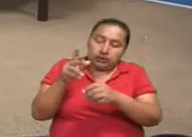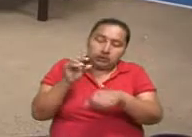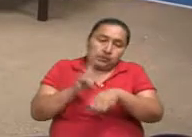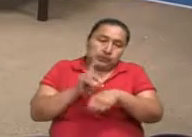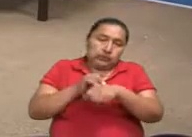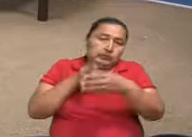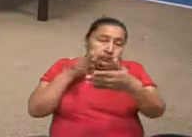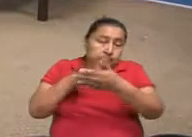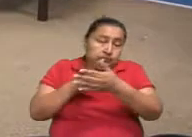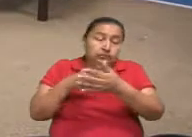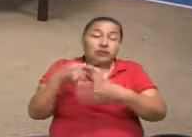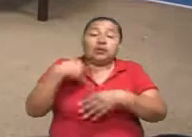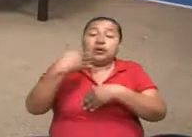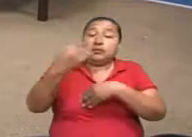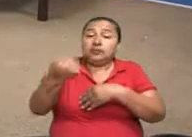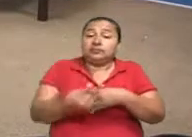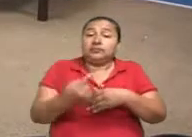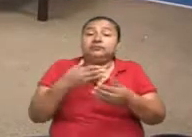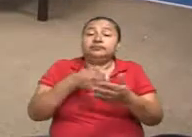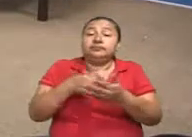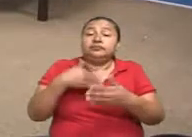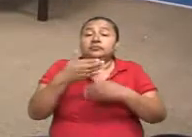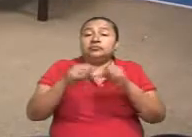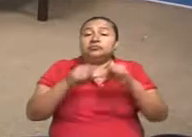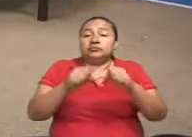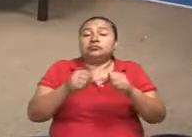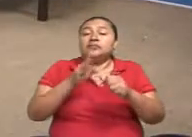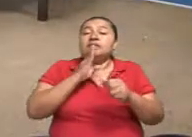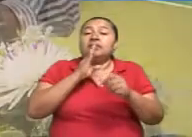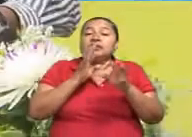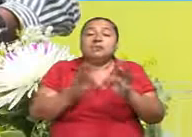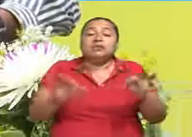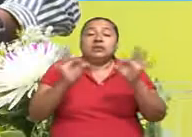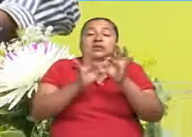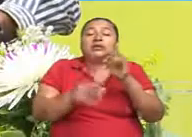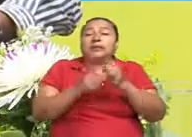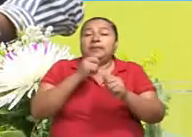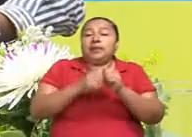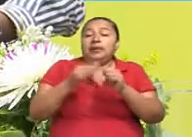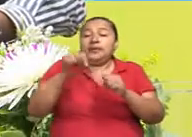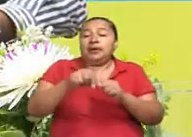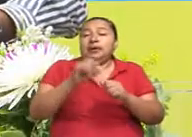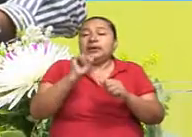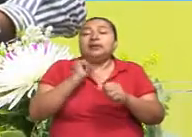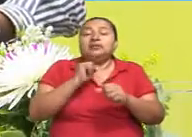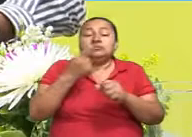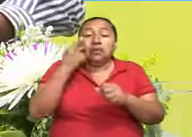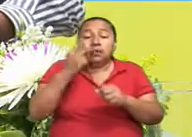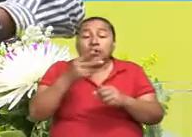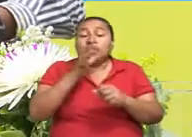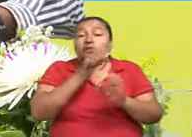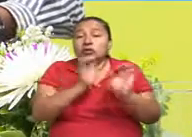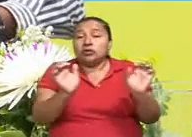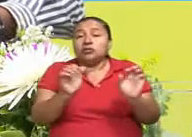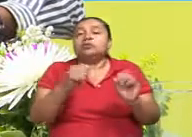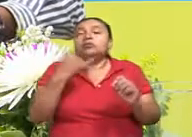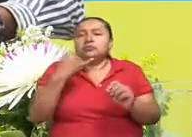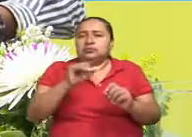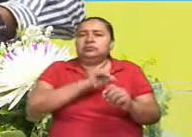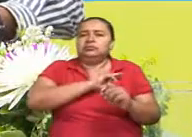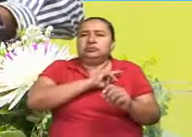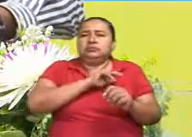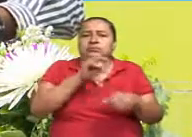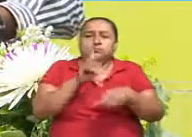regresemos, seguiremos hablando sobre este importante trastorno que se presenta en los niños y que obviamente